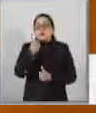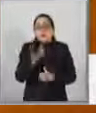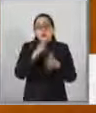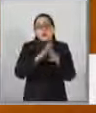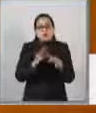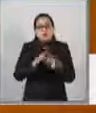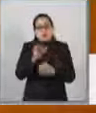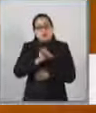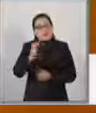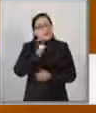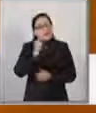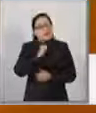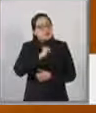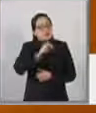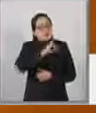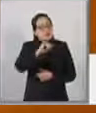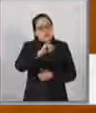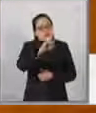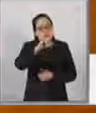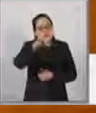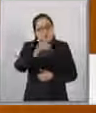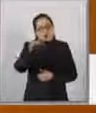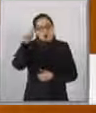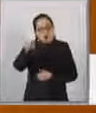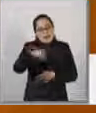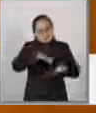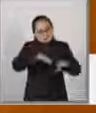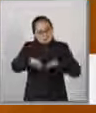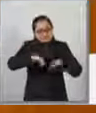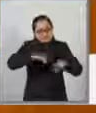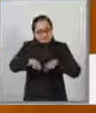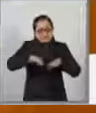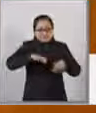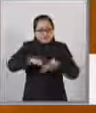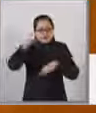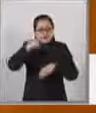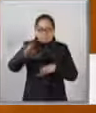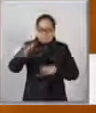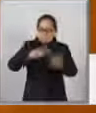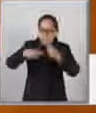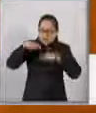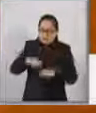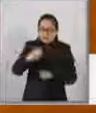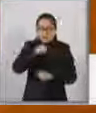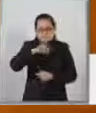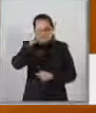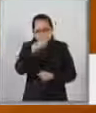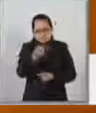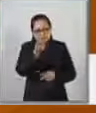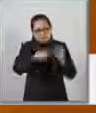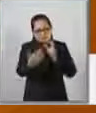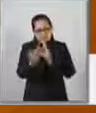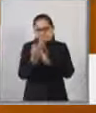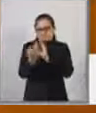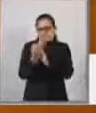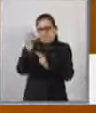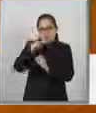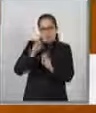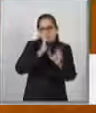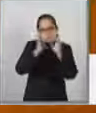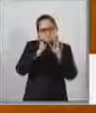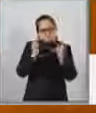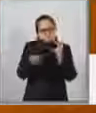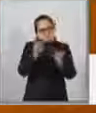Julio Menchaca, estuvo haciendo los trabajos para que pudieran ser recibidos en este Senado de la República y por lo pronto,